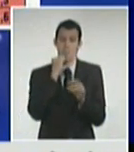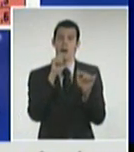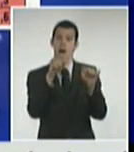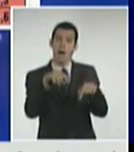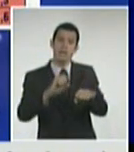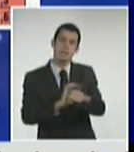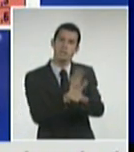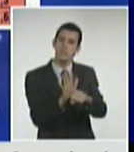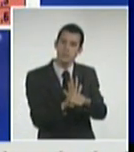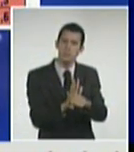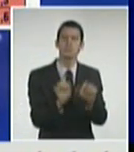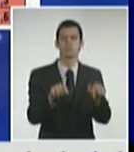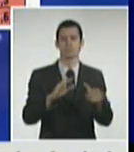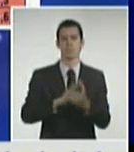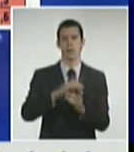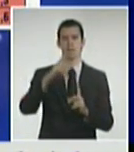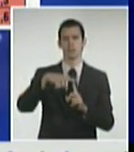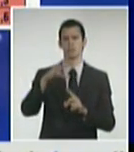elevada,